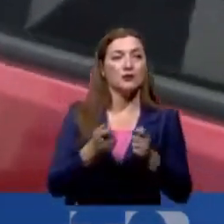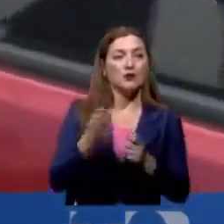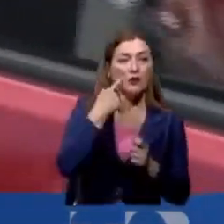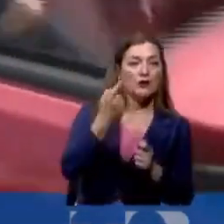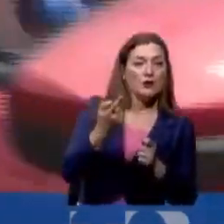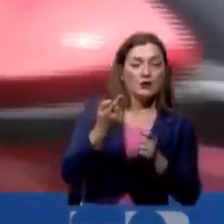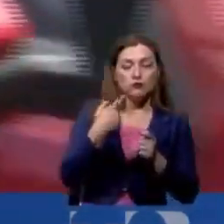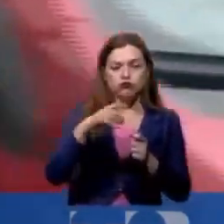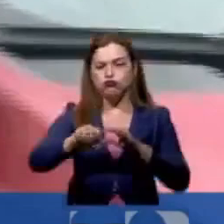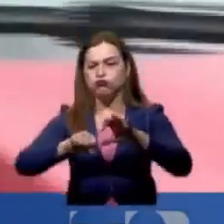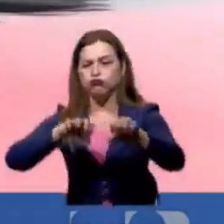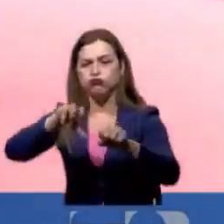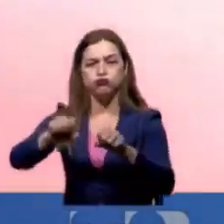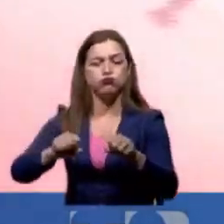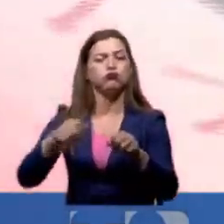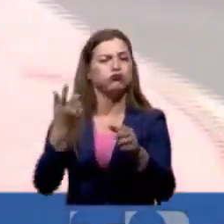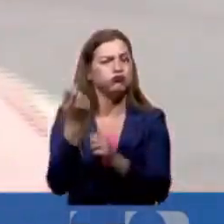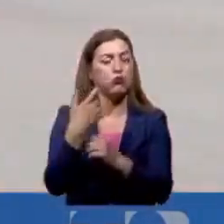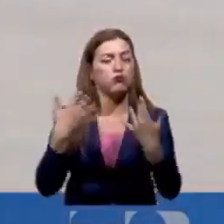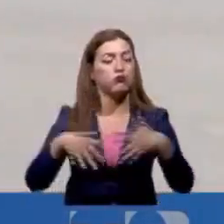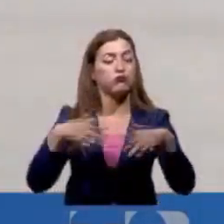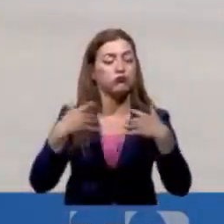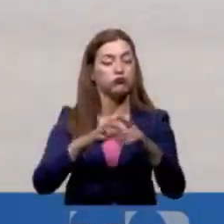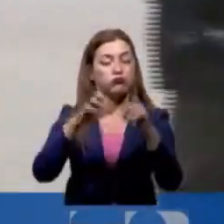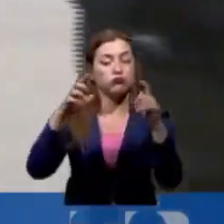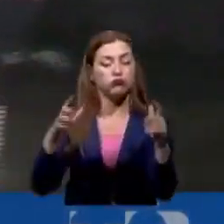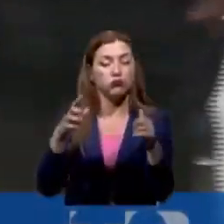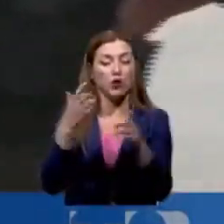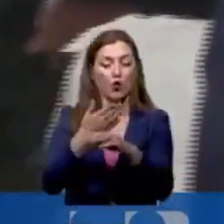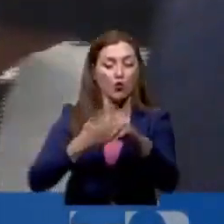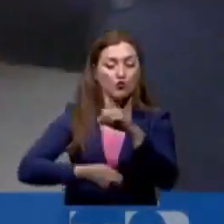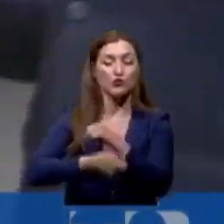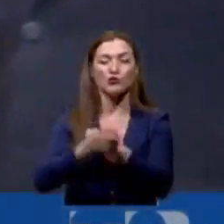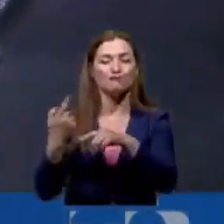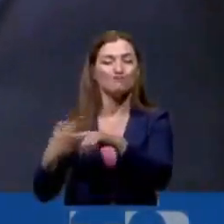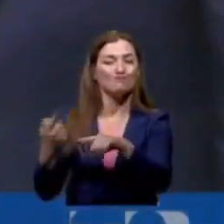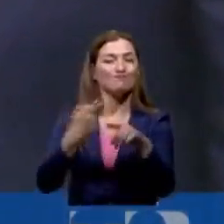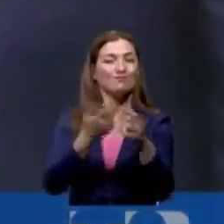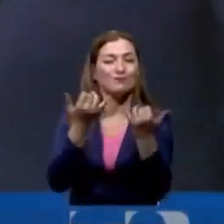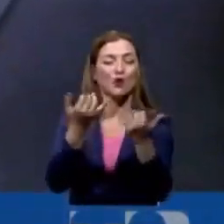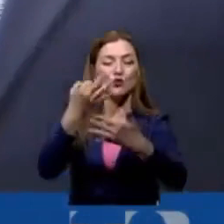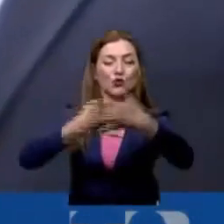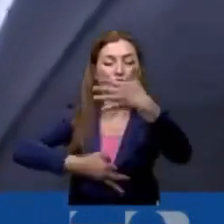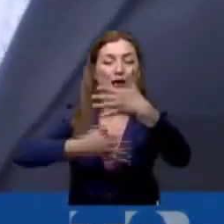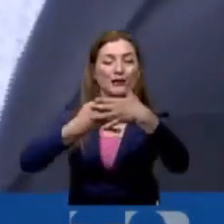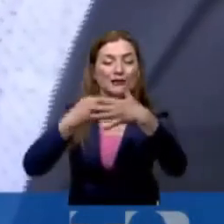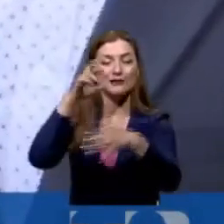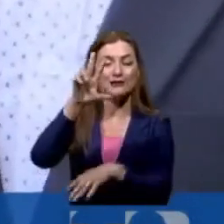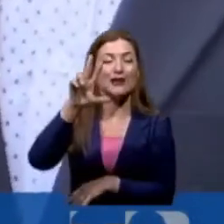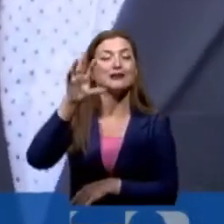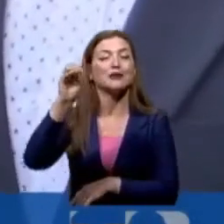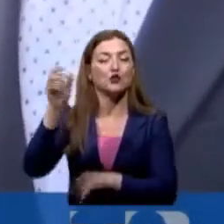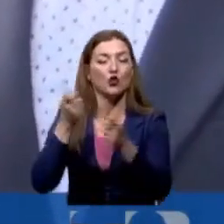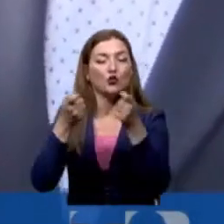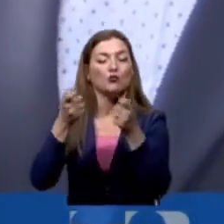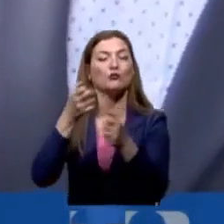grandes cantidades de decomiso de sustancias sujetas a fiscalización, armas blancas, por lo cual a la fecha llevamos ya aproximadamente 300